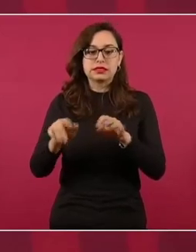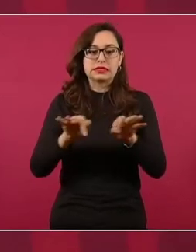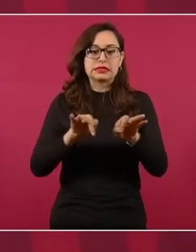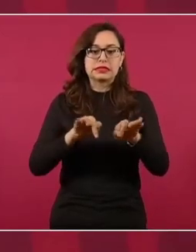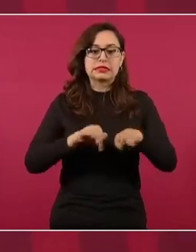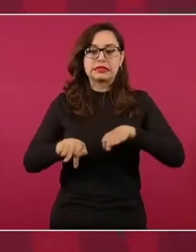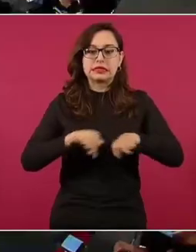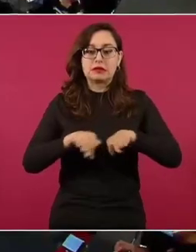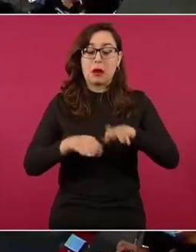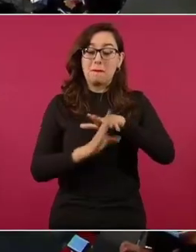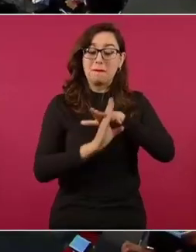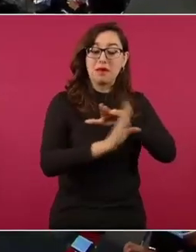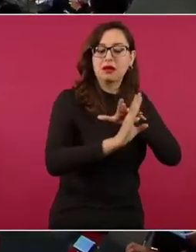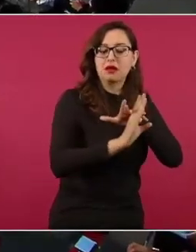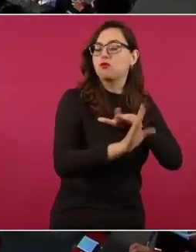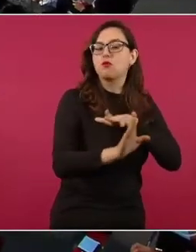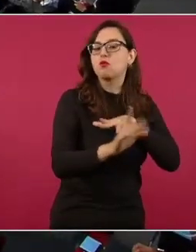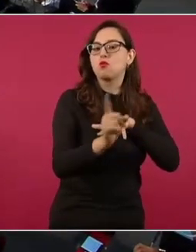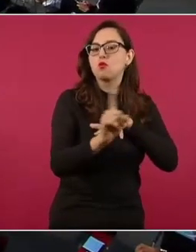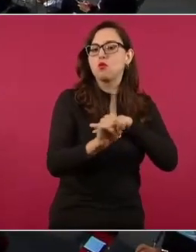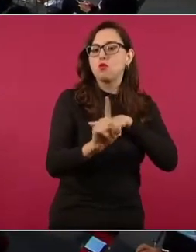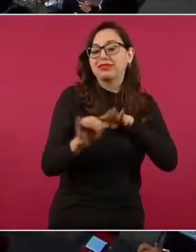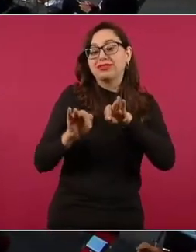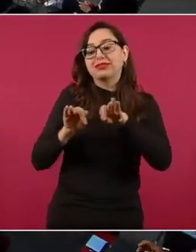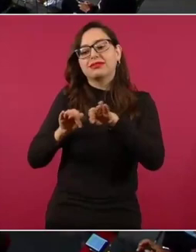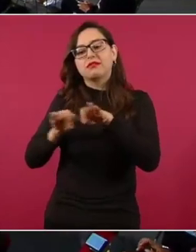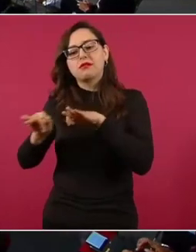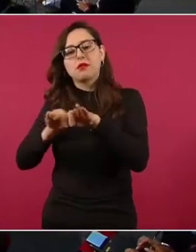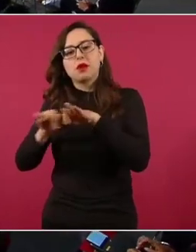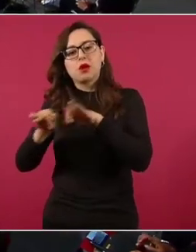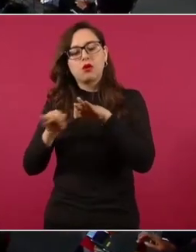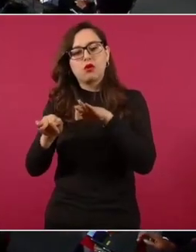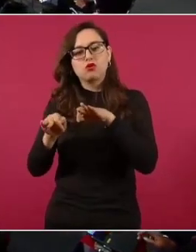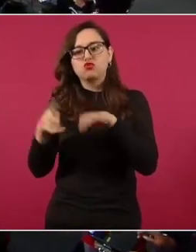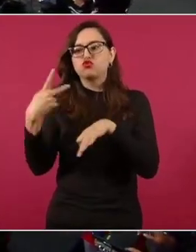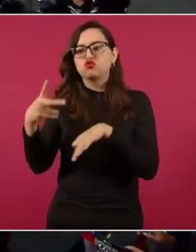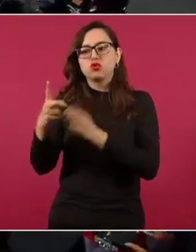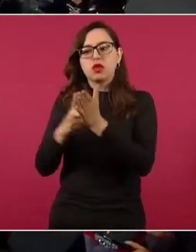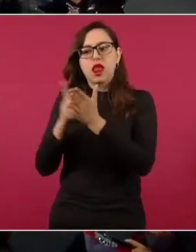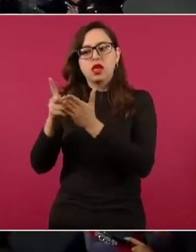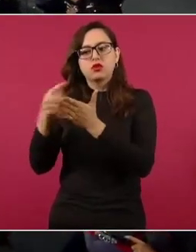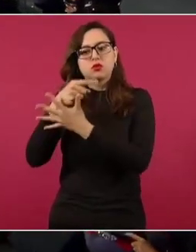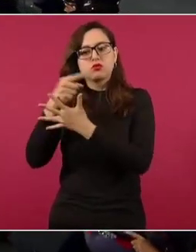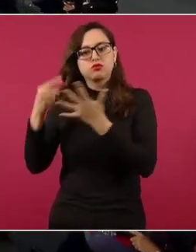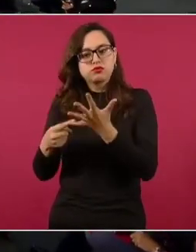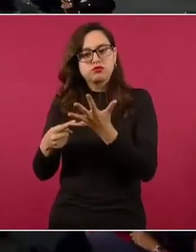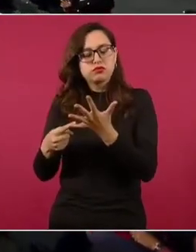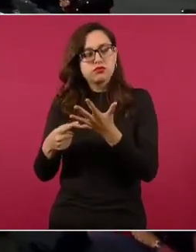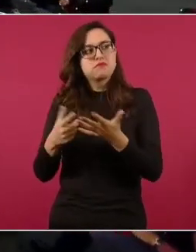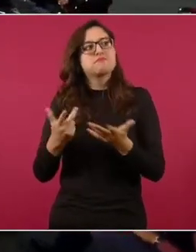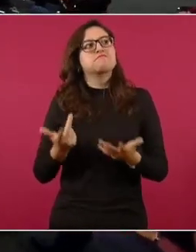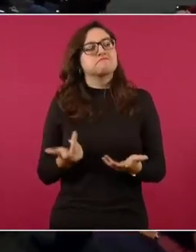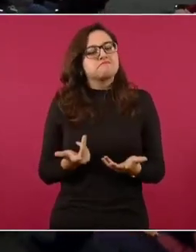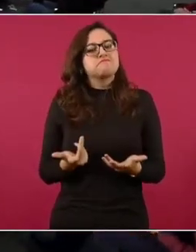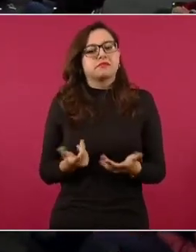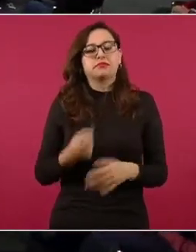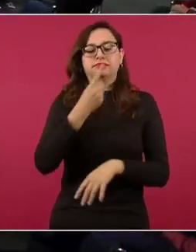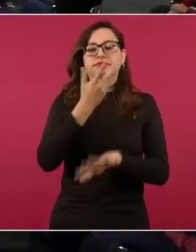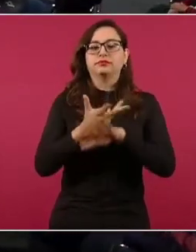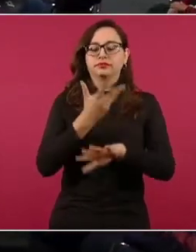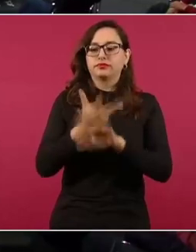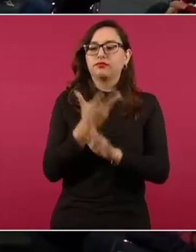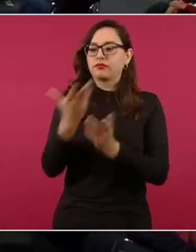de migración, sino de movilidad laboral. ¿Y cuáles son los derechos de los trabajadores? Y Estados Unidos, ¿por qué tiene que plantearlo?